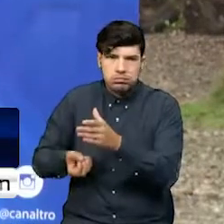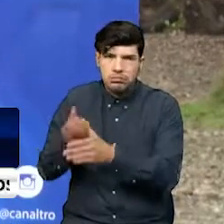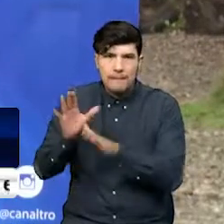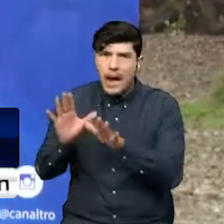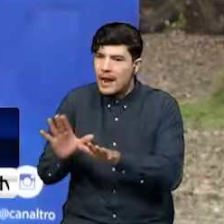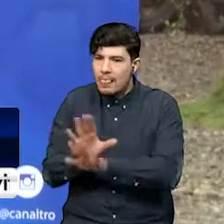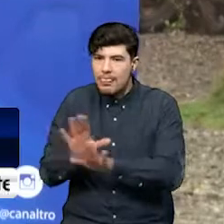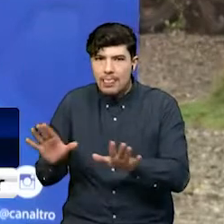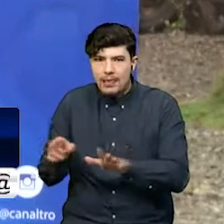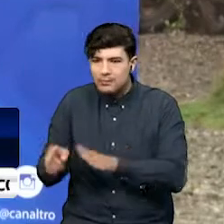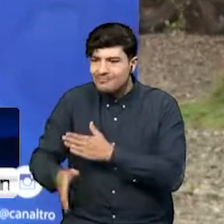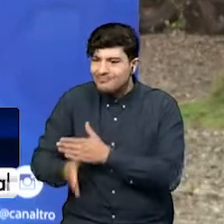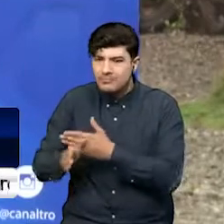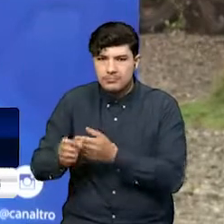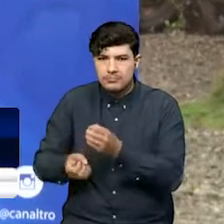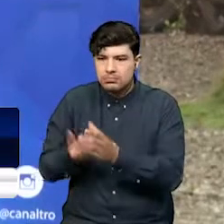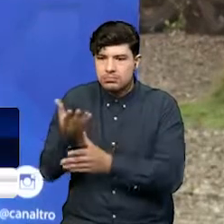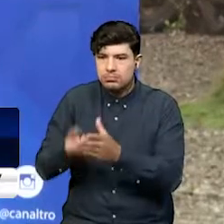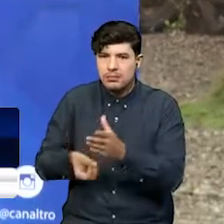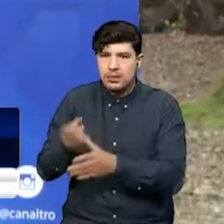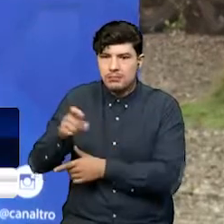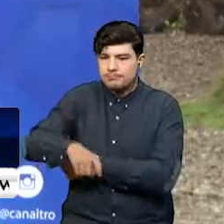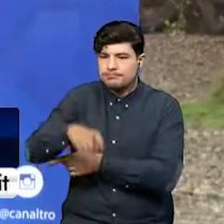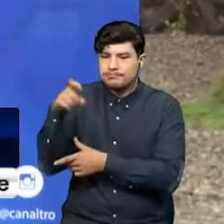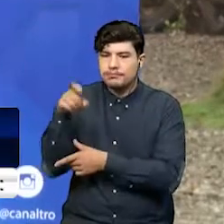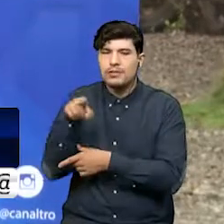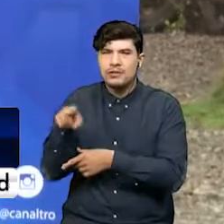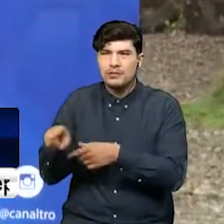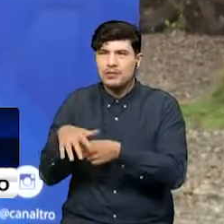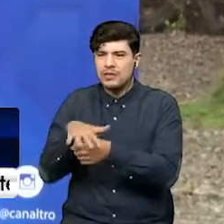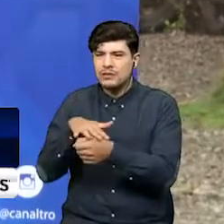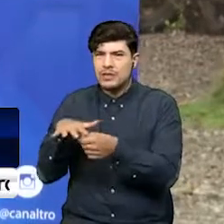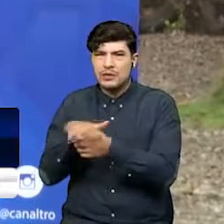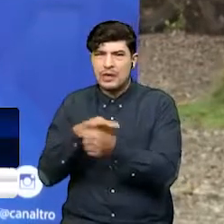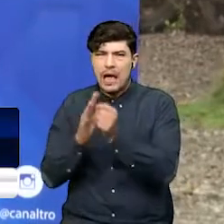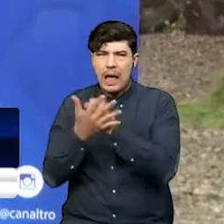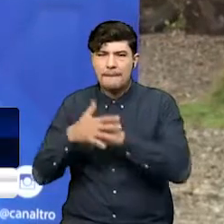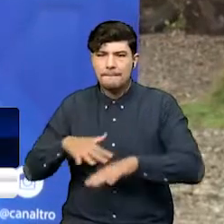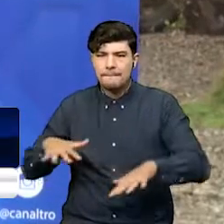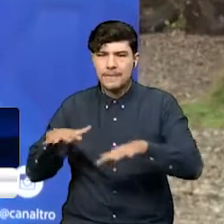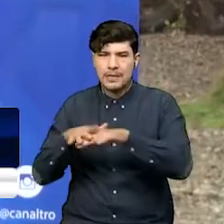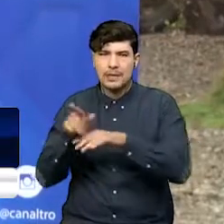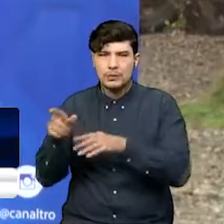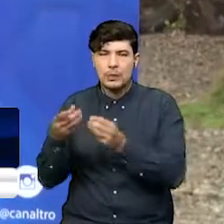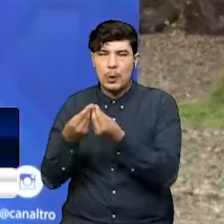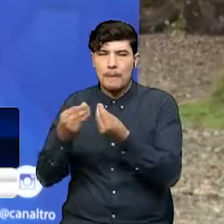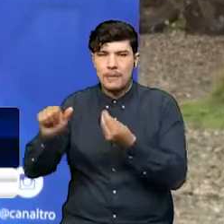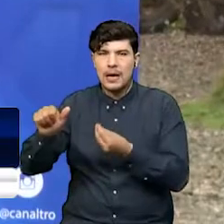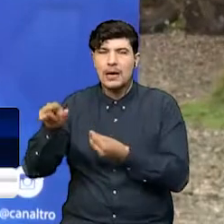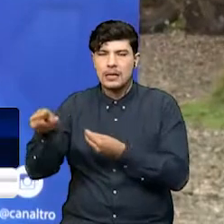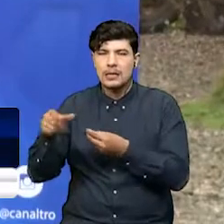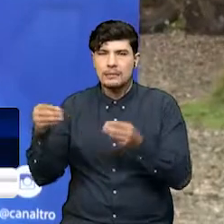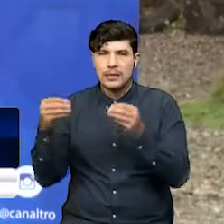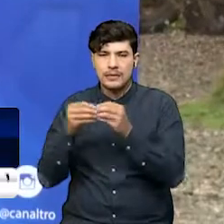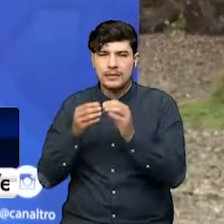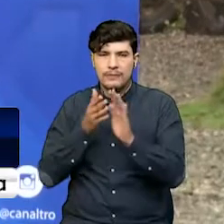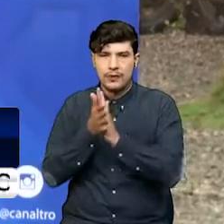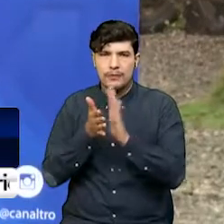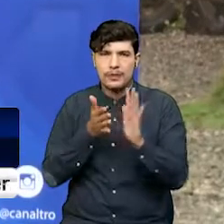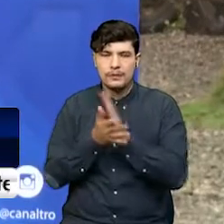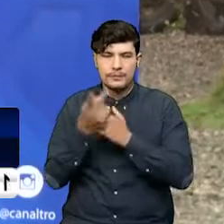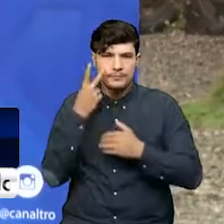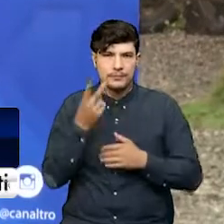también ha hecho constante seguimiento a esta situación ambiental que ha mantenido pues con esta alarma y alerta a todas estas comunidades